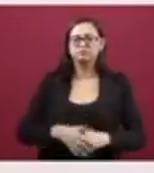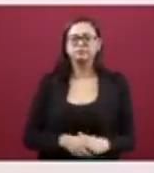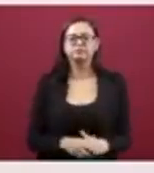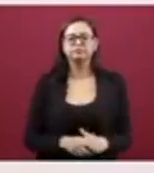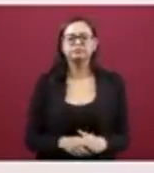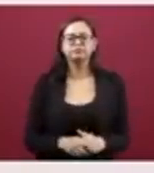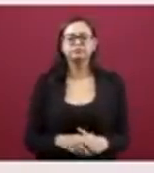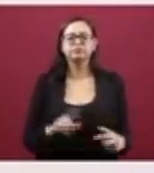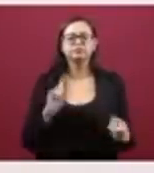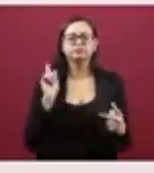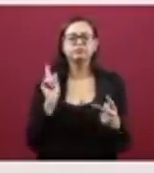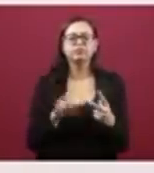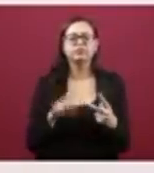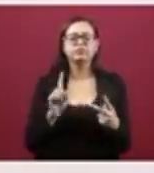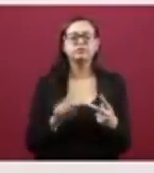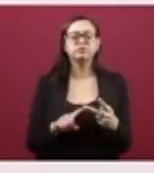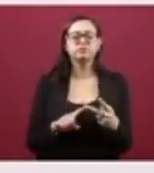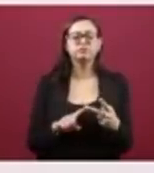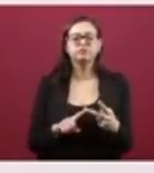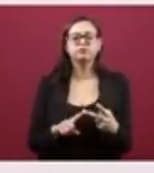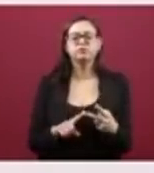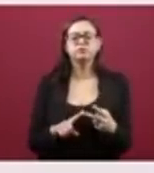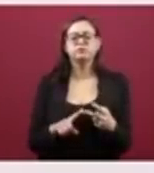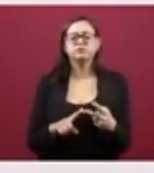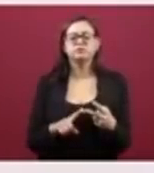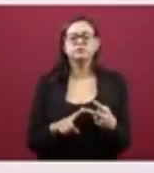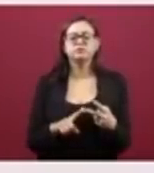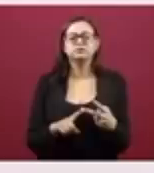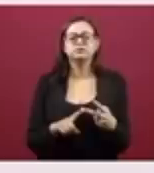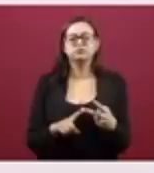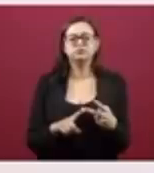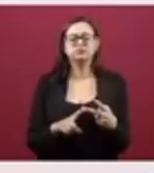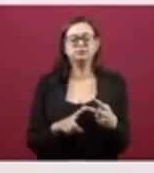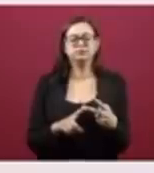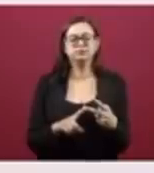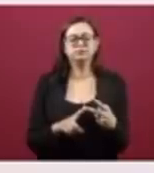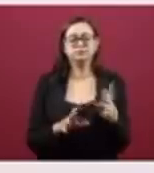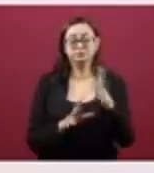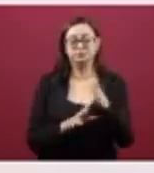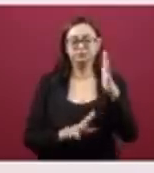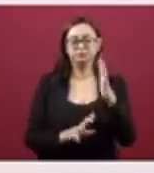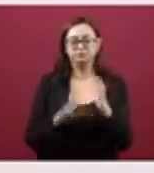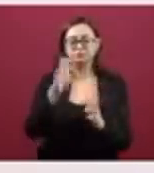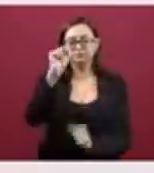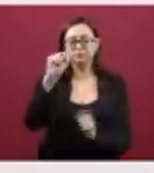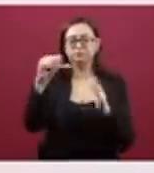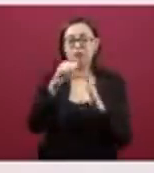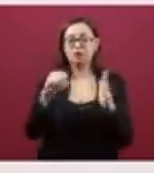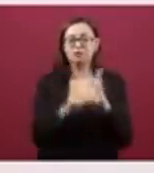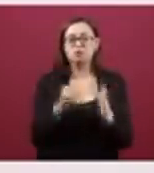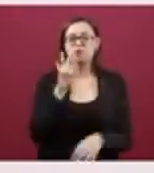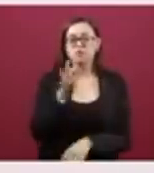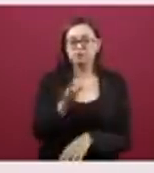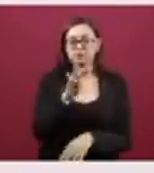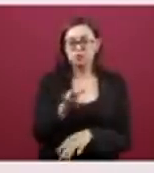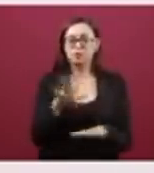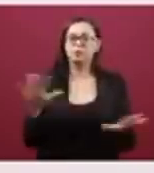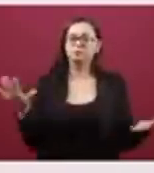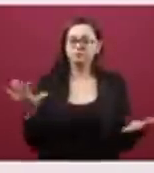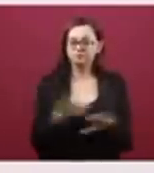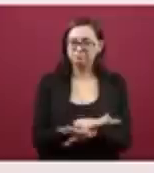También se modificó el artículo 19 de la Constitución